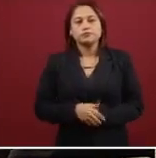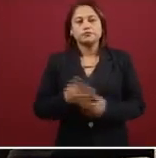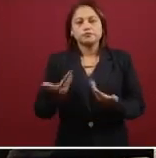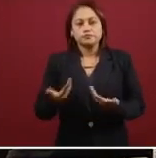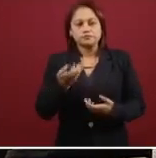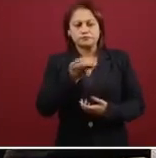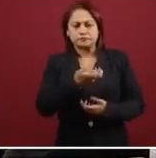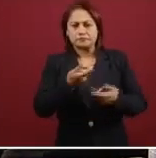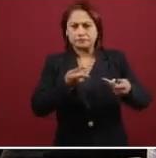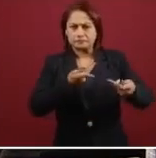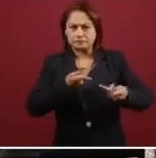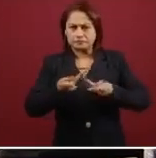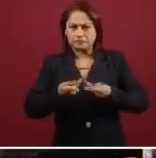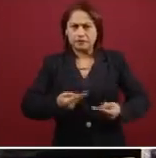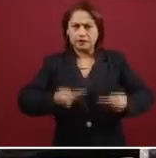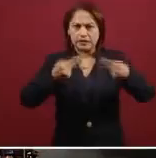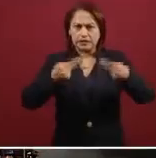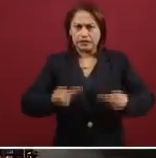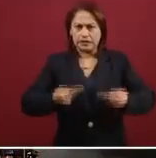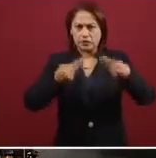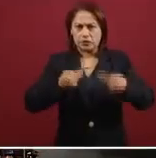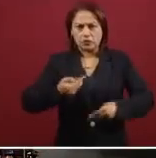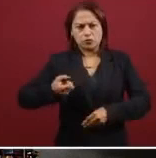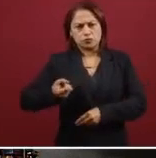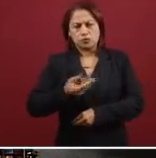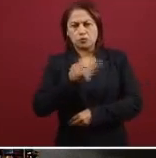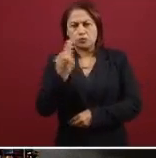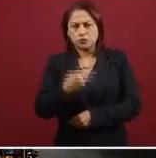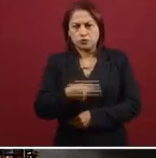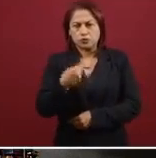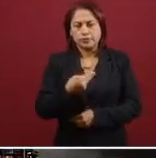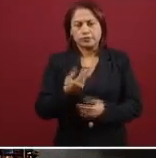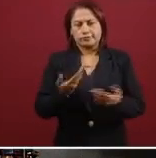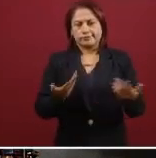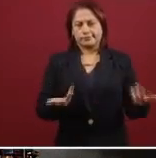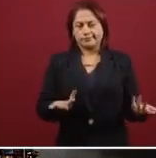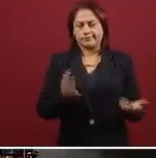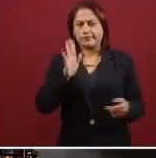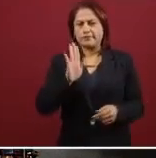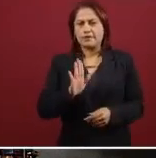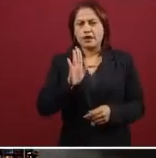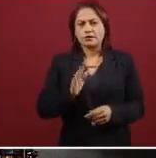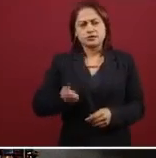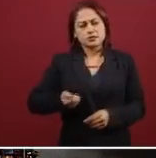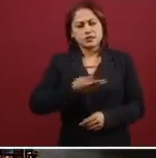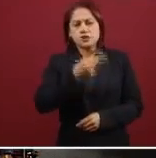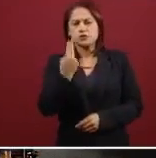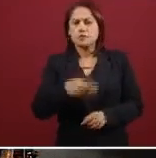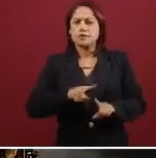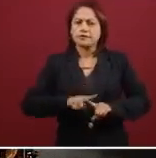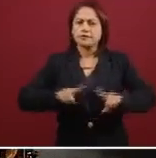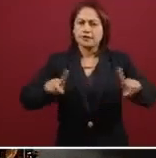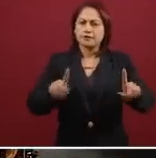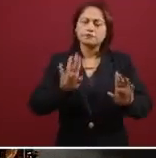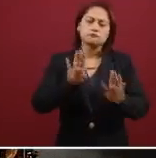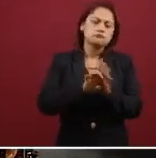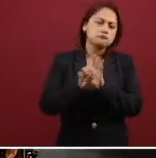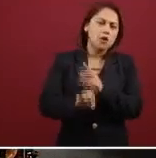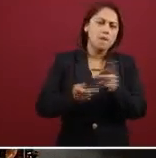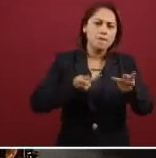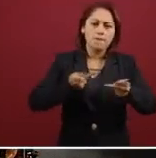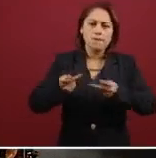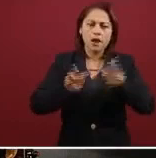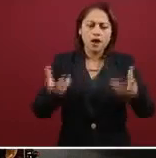de negocios, cuando quizá debió llamarse plan de rescate, pero se ve que más que todo es un plan